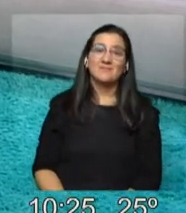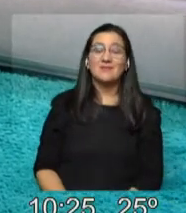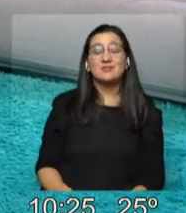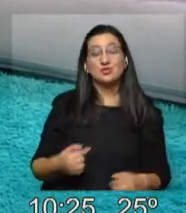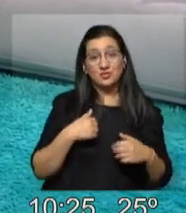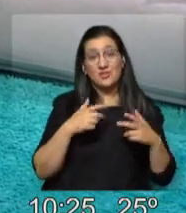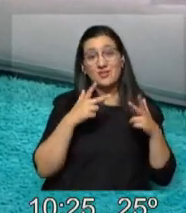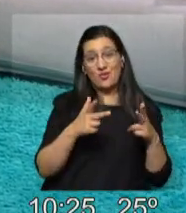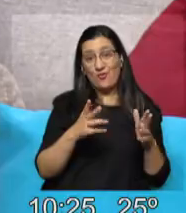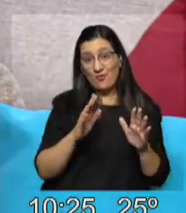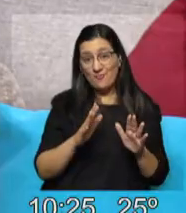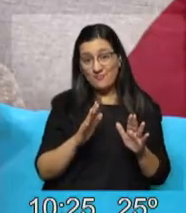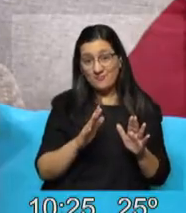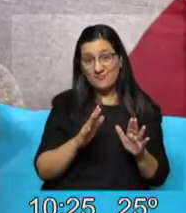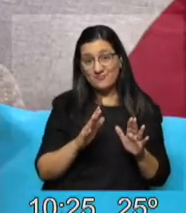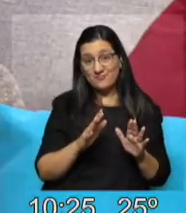digo.